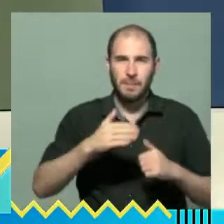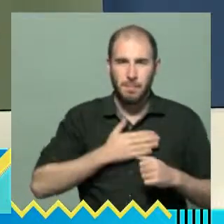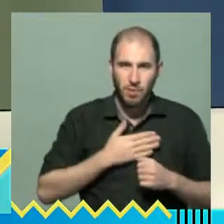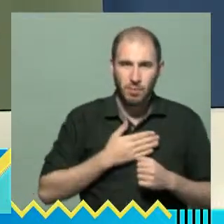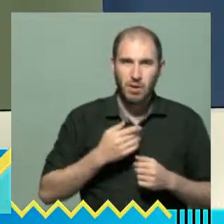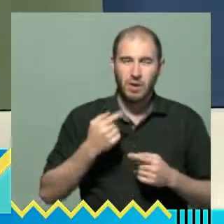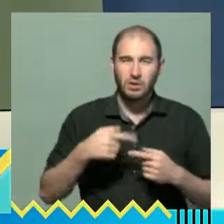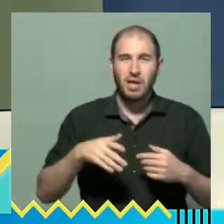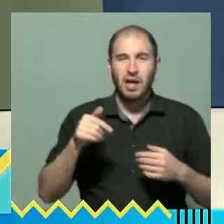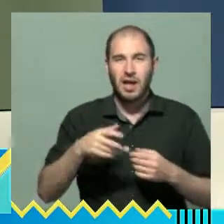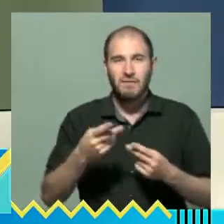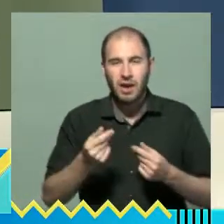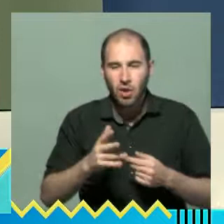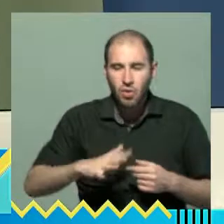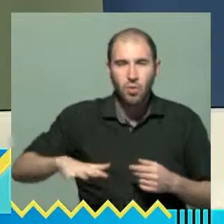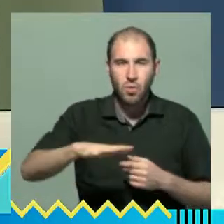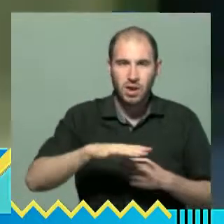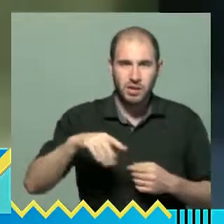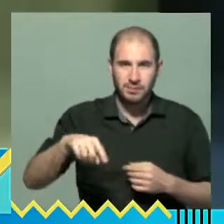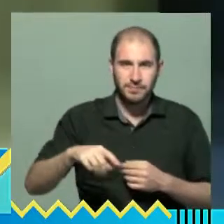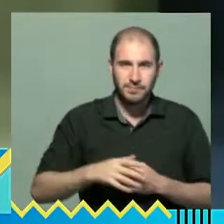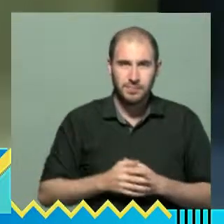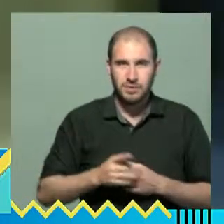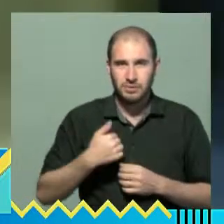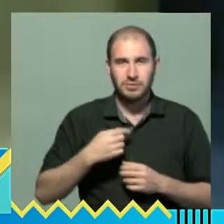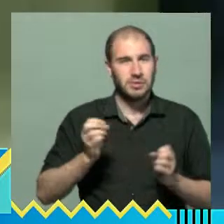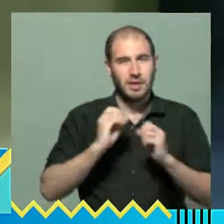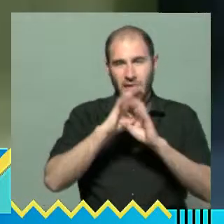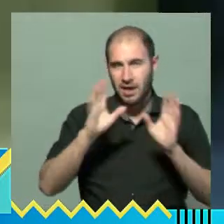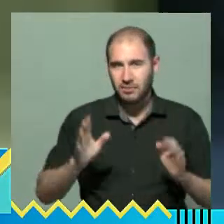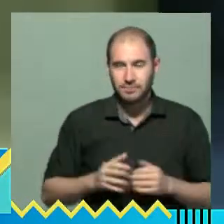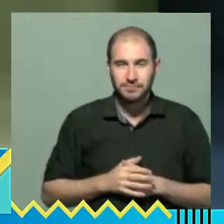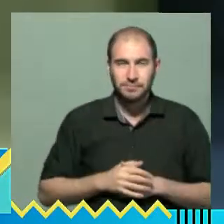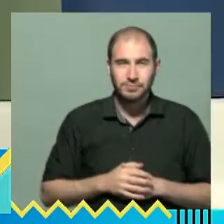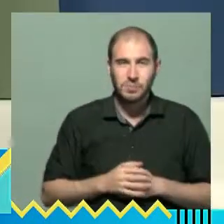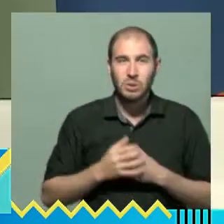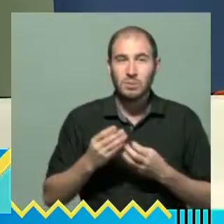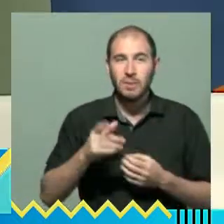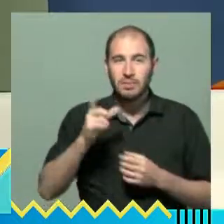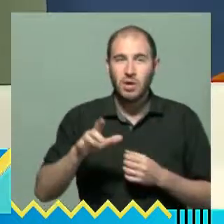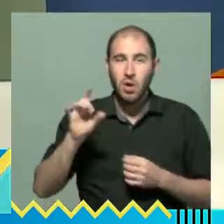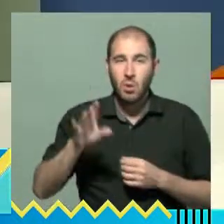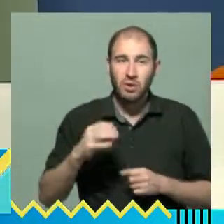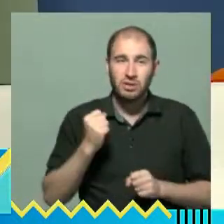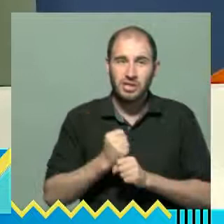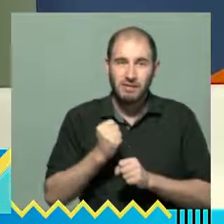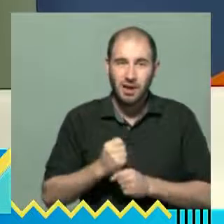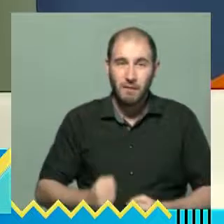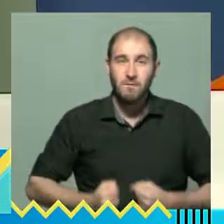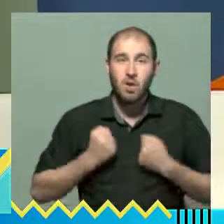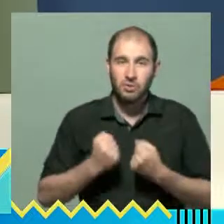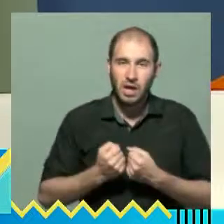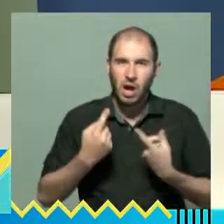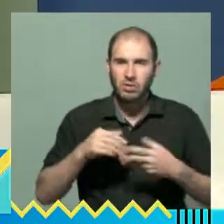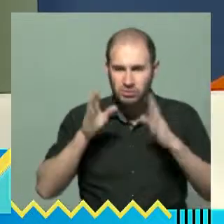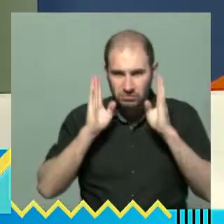que se dedica para tener valor de mercado. Eso lo tengo claro. Bien. Porque la gente que solamente trabaja con intensidad a